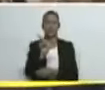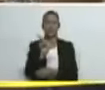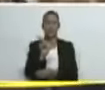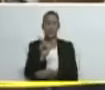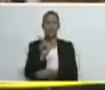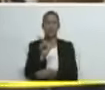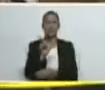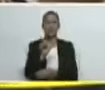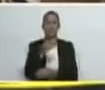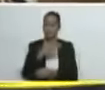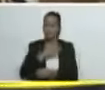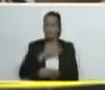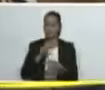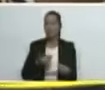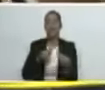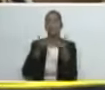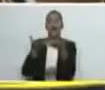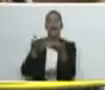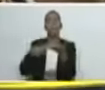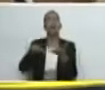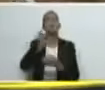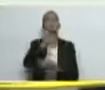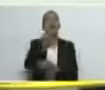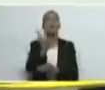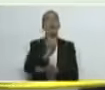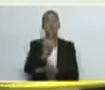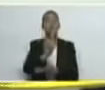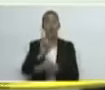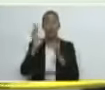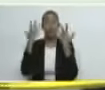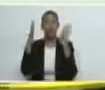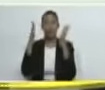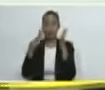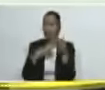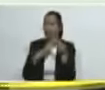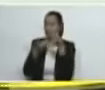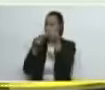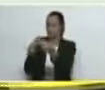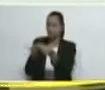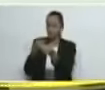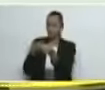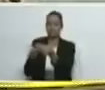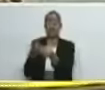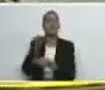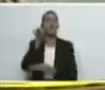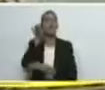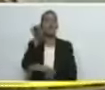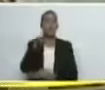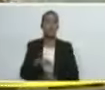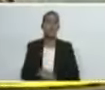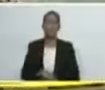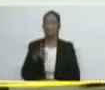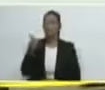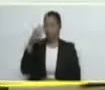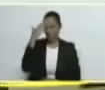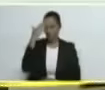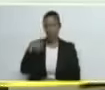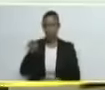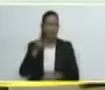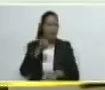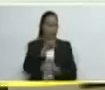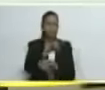le ponemos el destino de la patria en sus manos. Le ponemos el destino de la patria en sus manos y sabemos que usted nunca defraudará a este